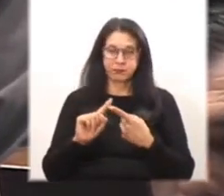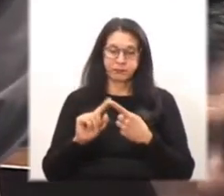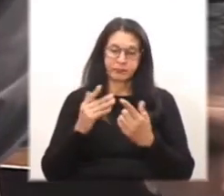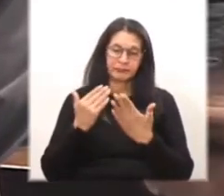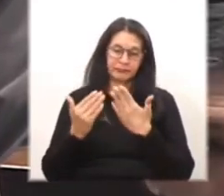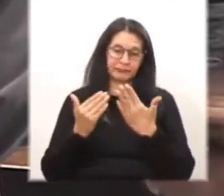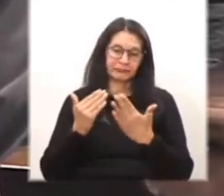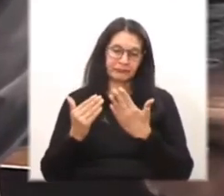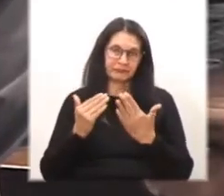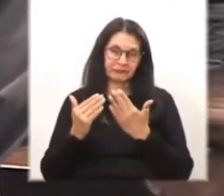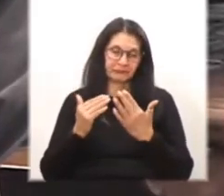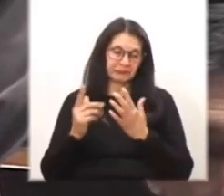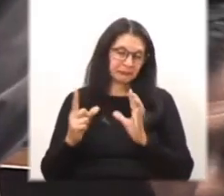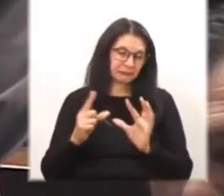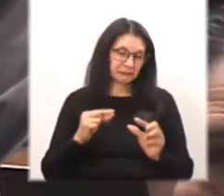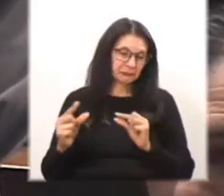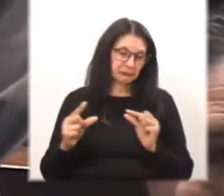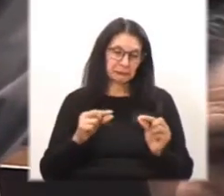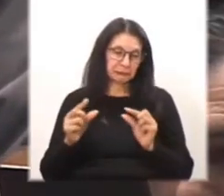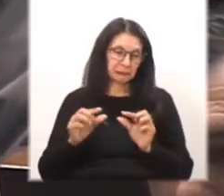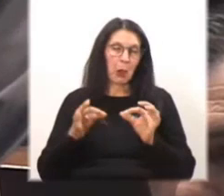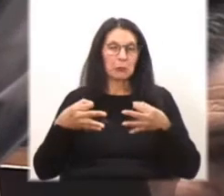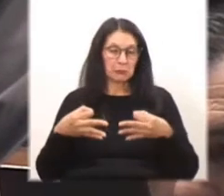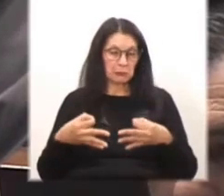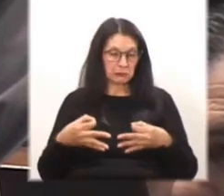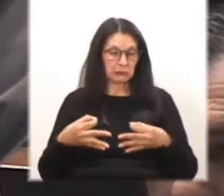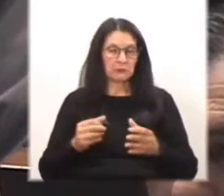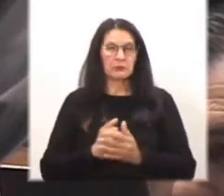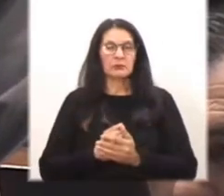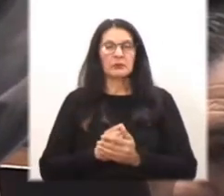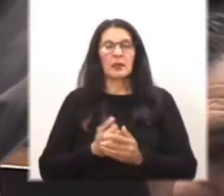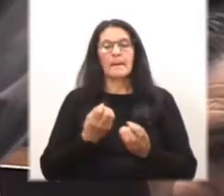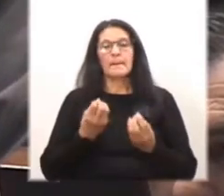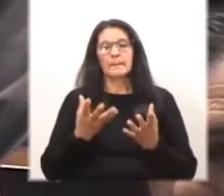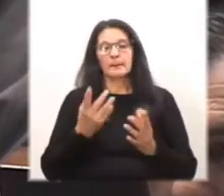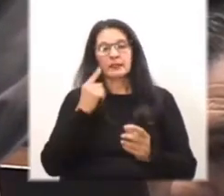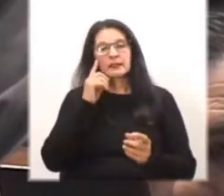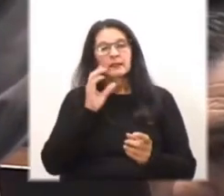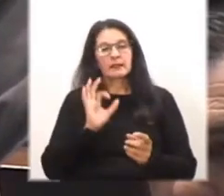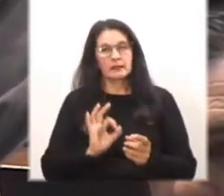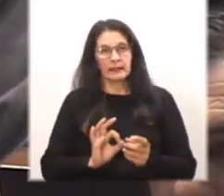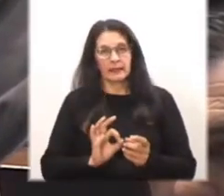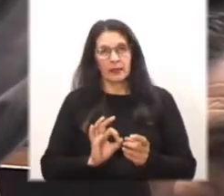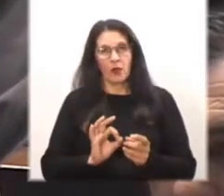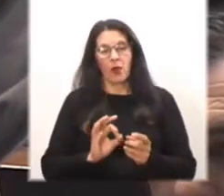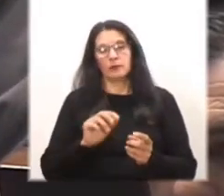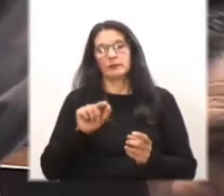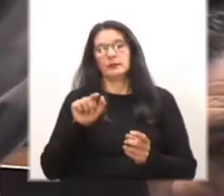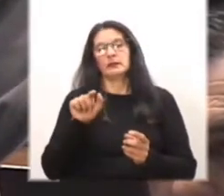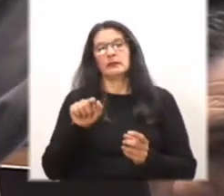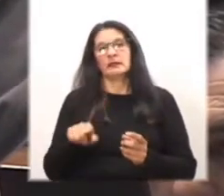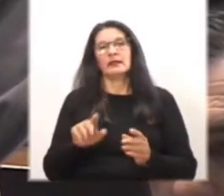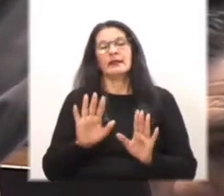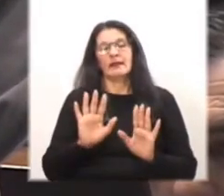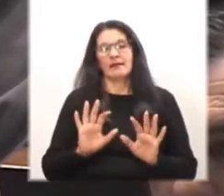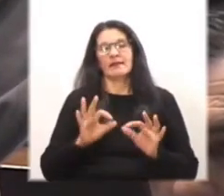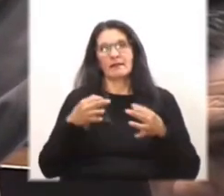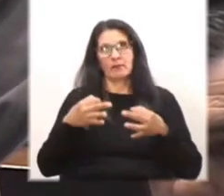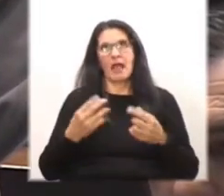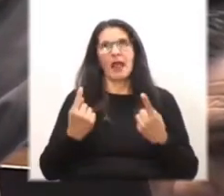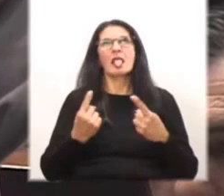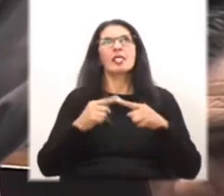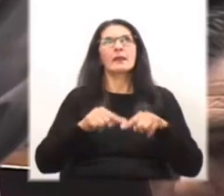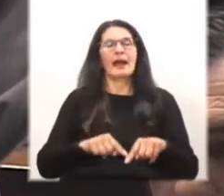diplomática charla como corresponde, porque creo que es parte de la altura del debate que